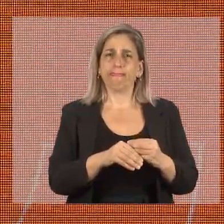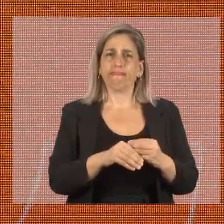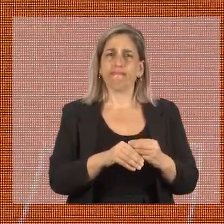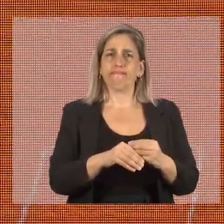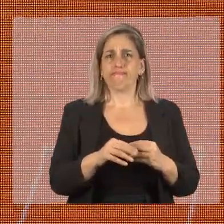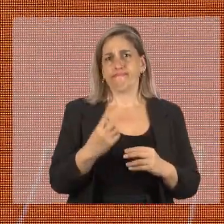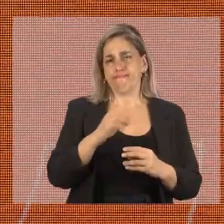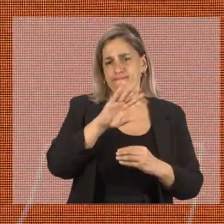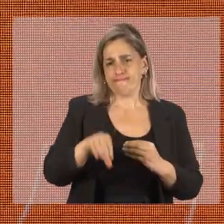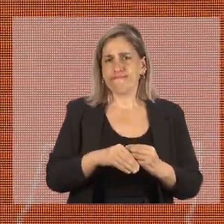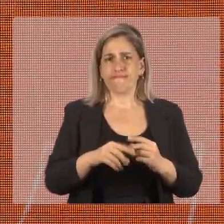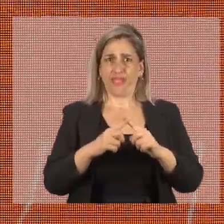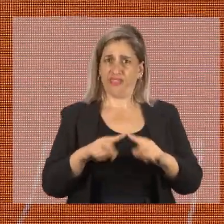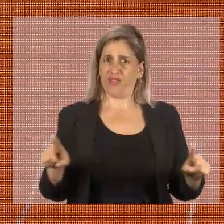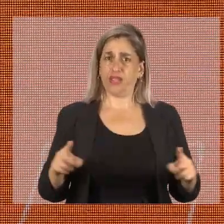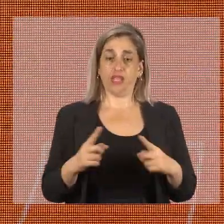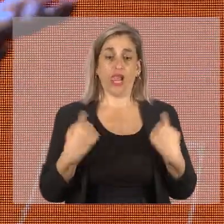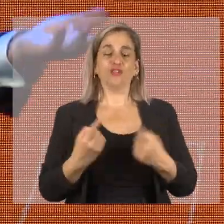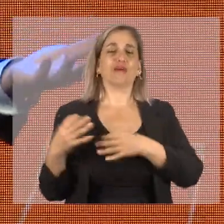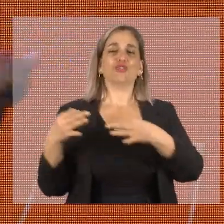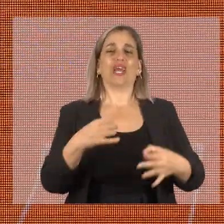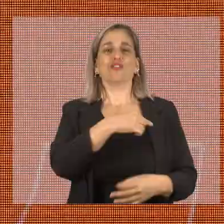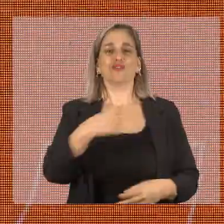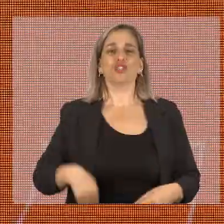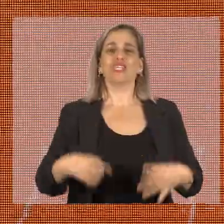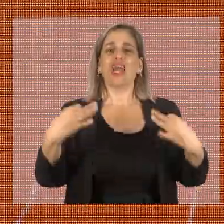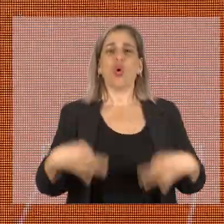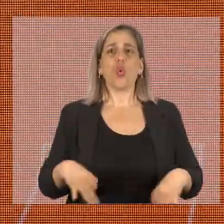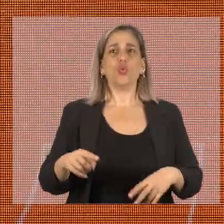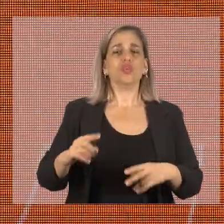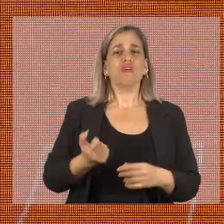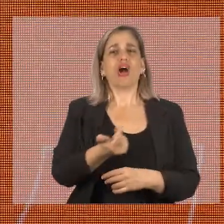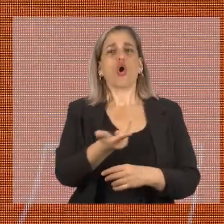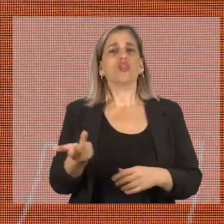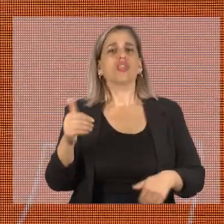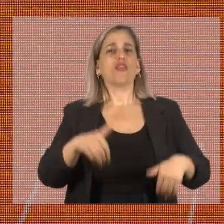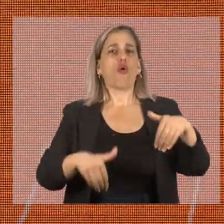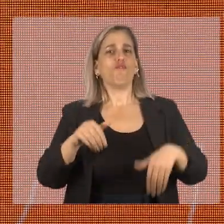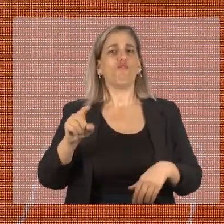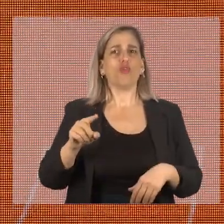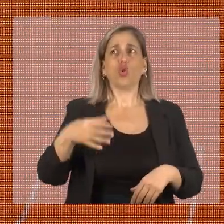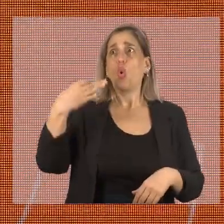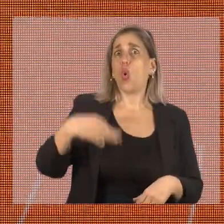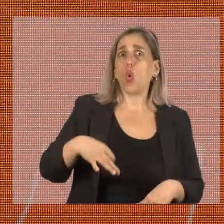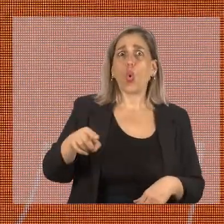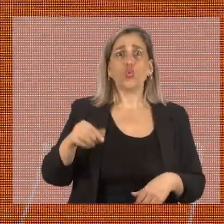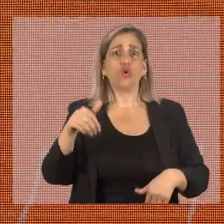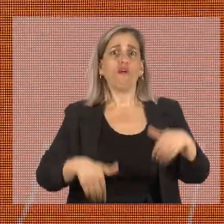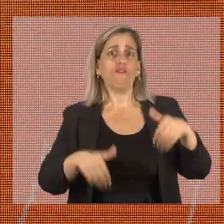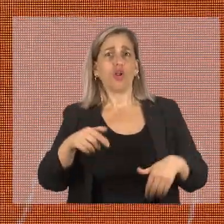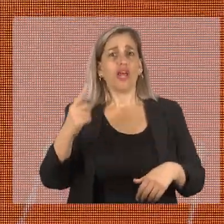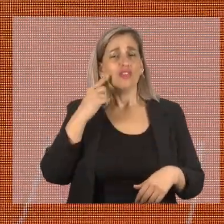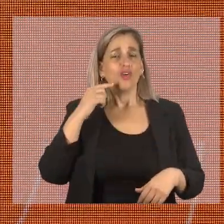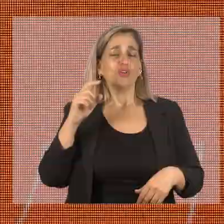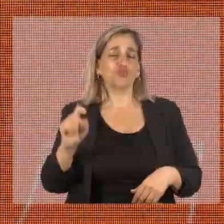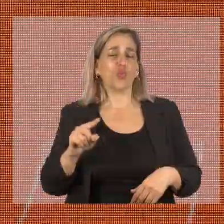un ingrediente distinto. Nosotros estábamos llegando a China y estaban contando los votos, o cuando estábamos en el avión, estaban contando los